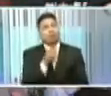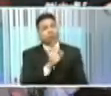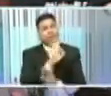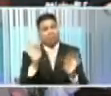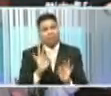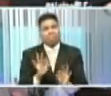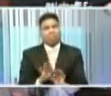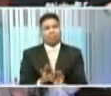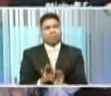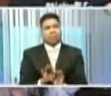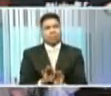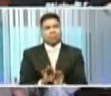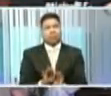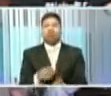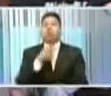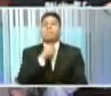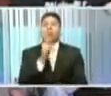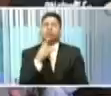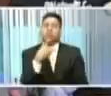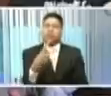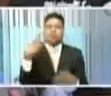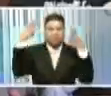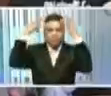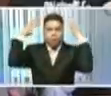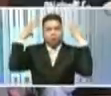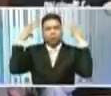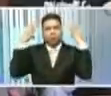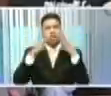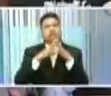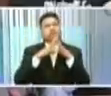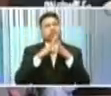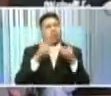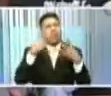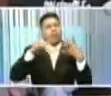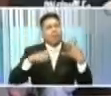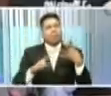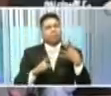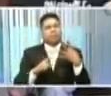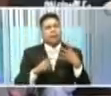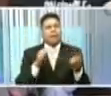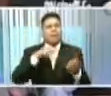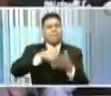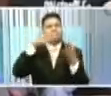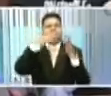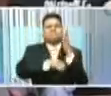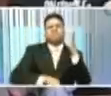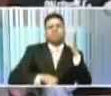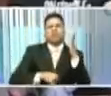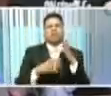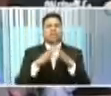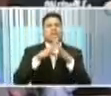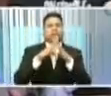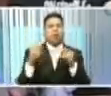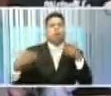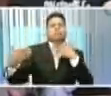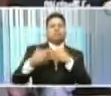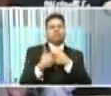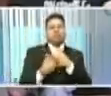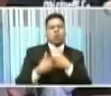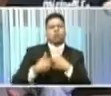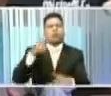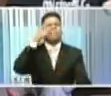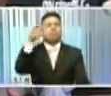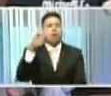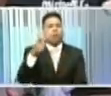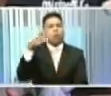expresiones racistas, violentas, antipopulares de Ramos Alup contra